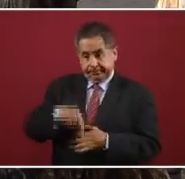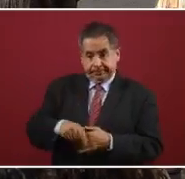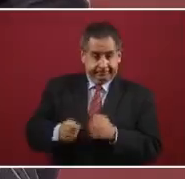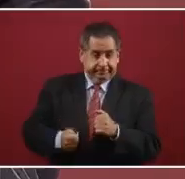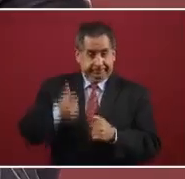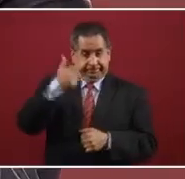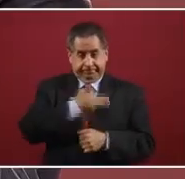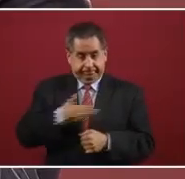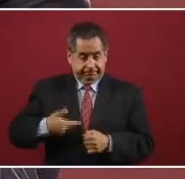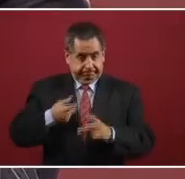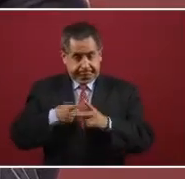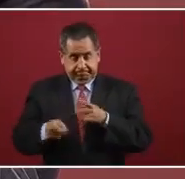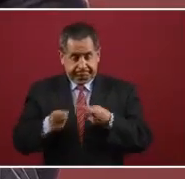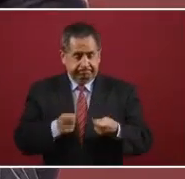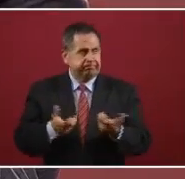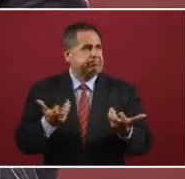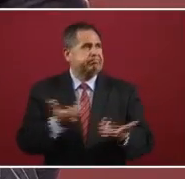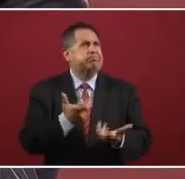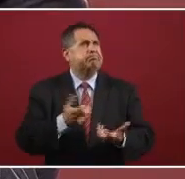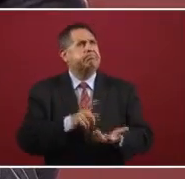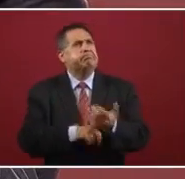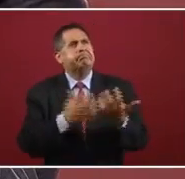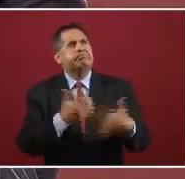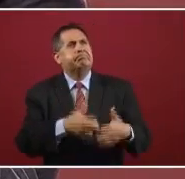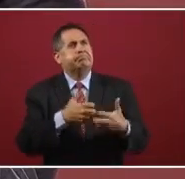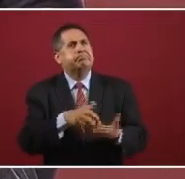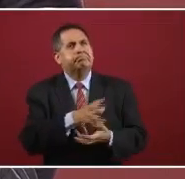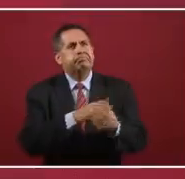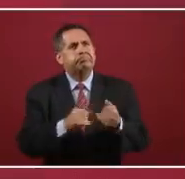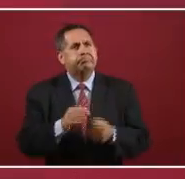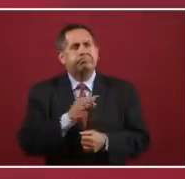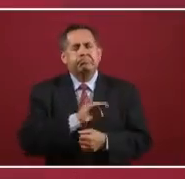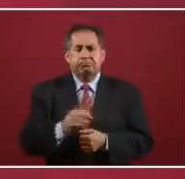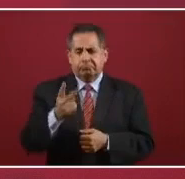estábamos produciendo